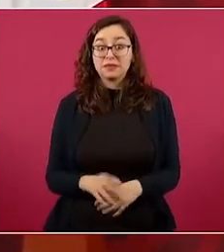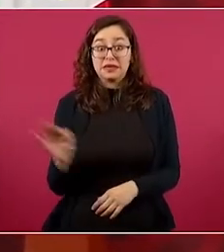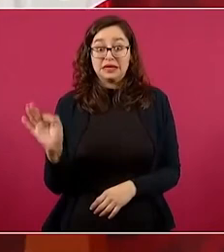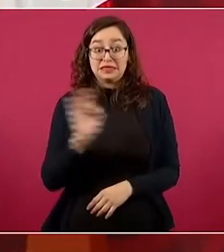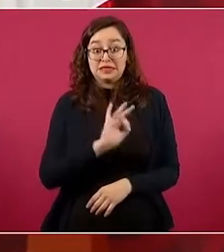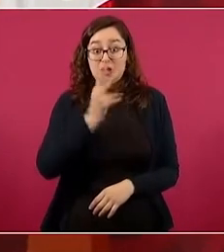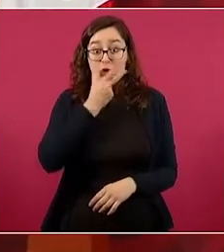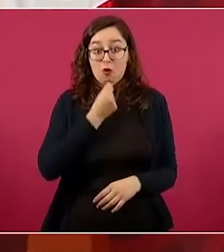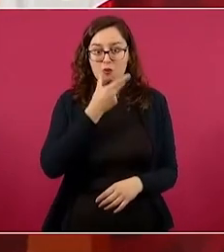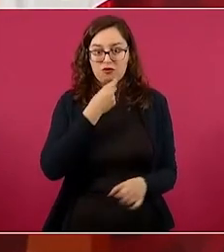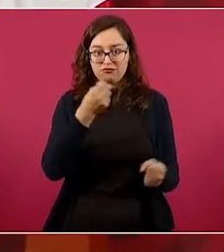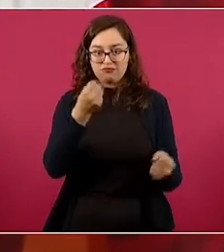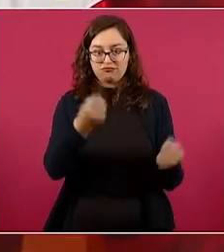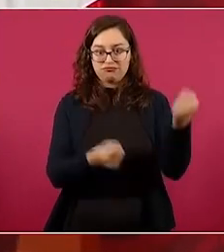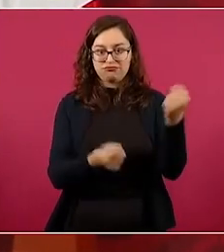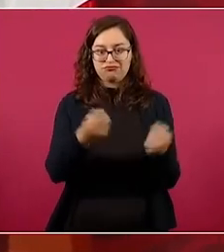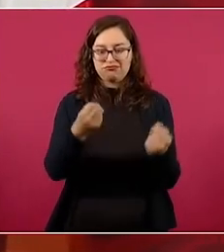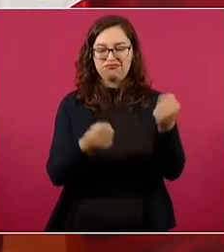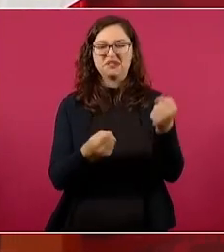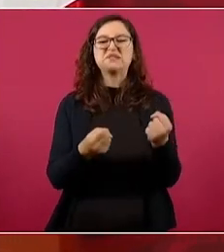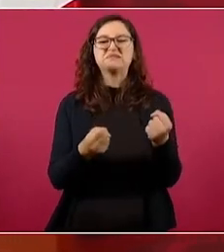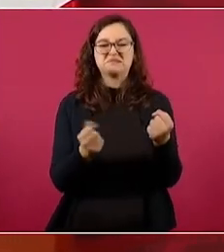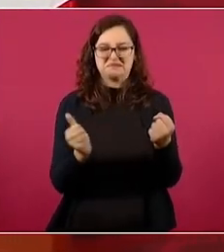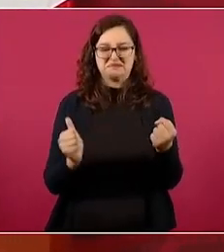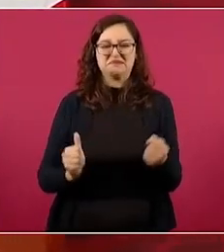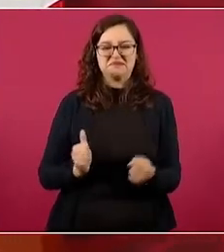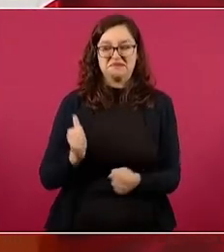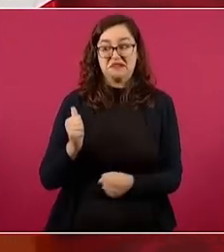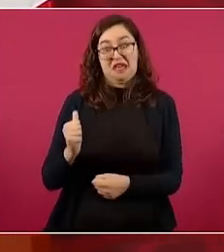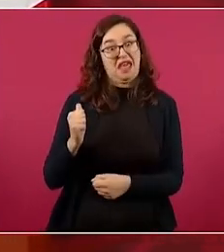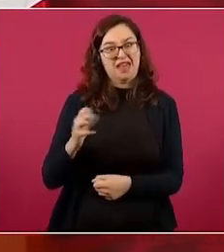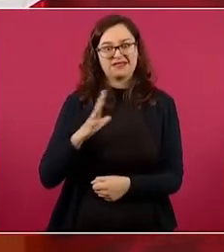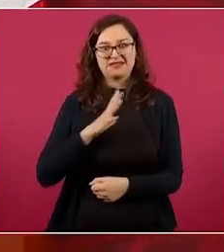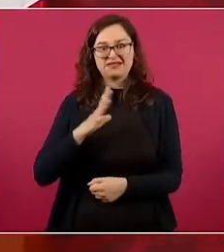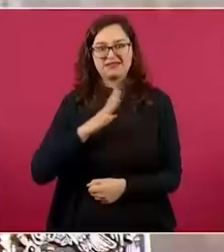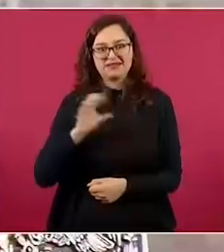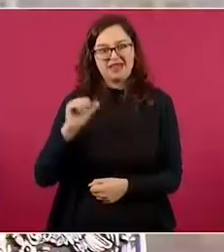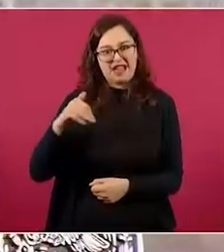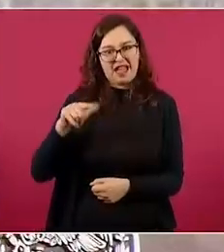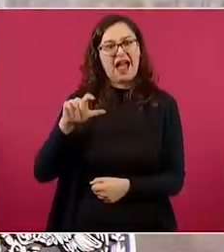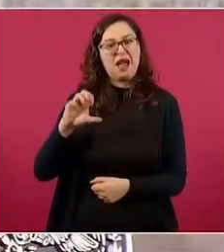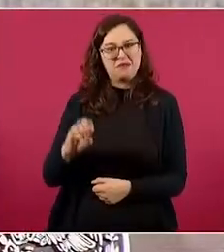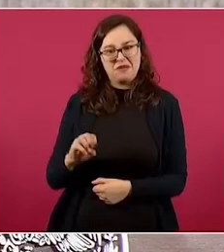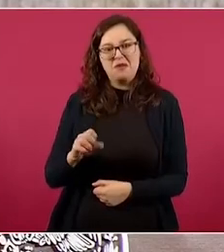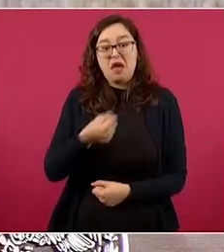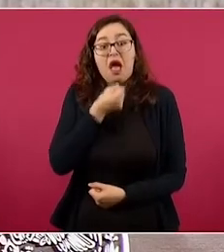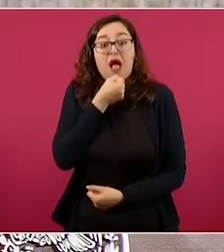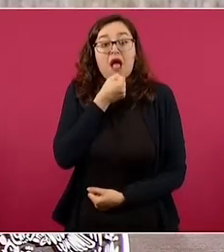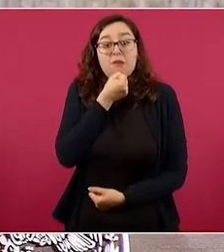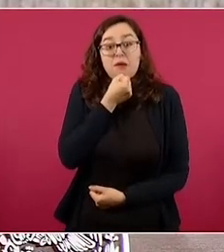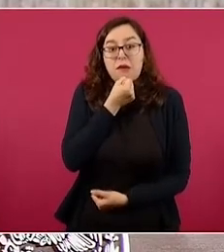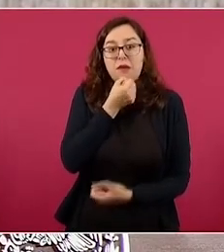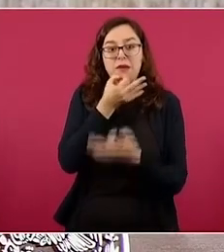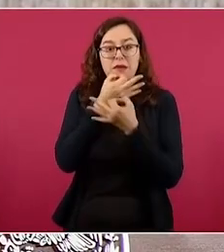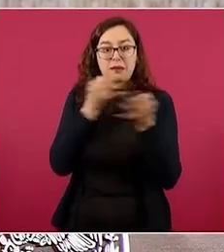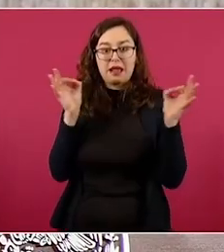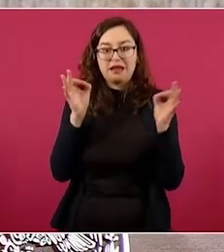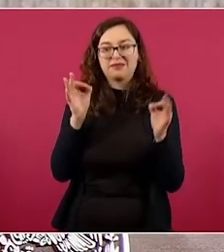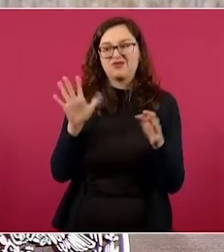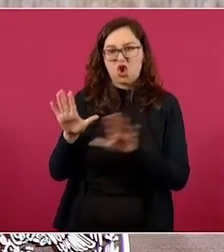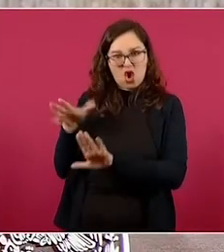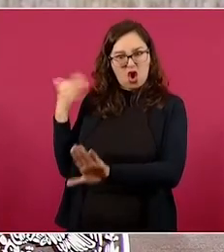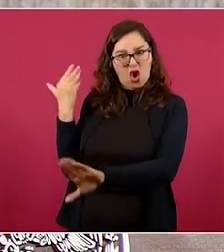le van a reclamar al presidente, ya ven